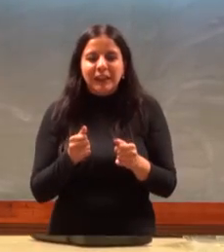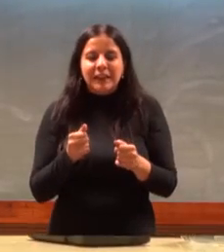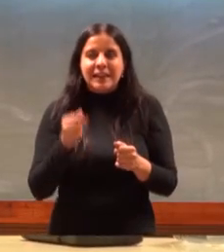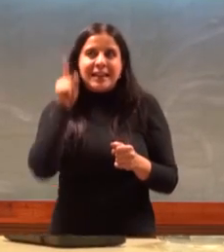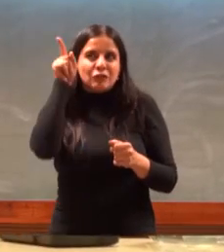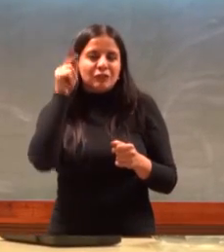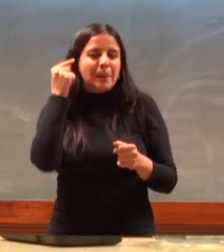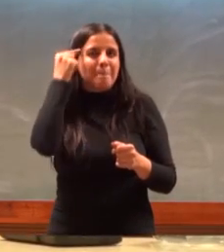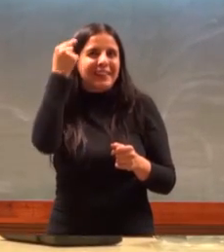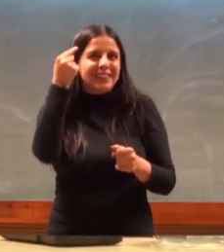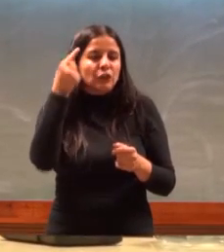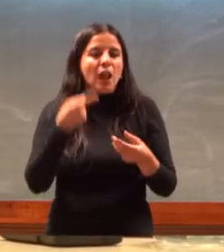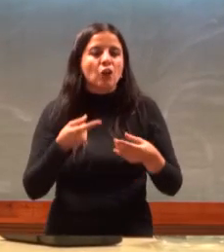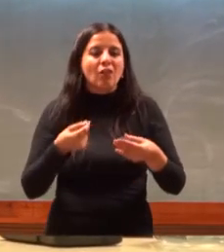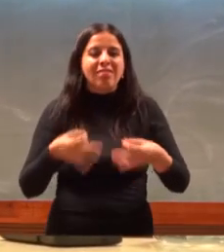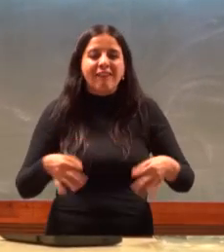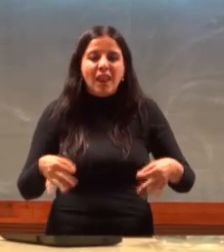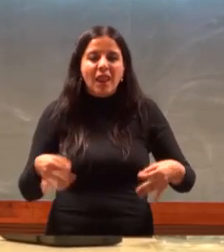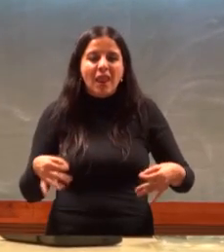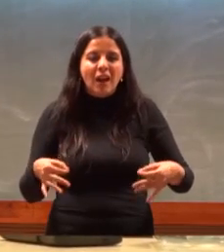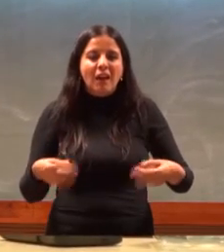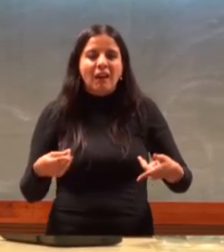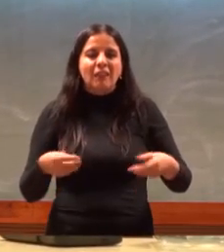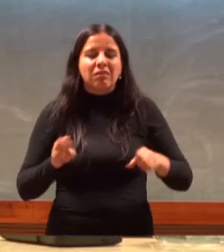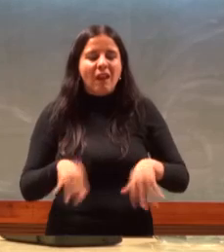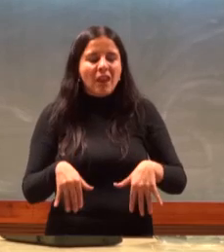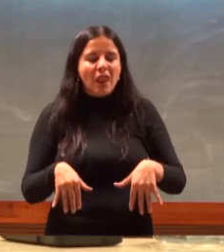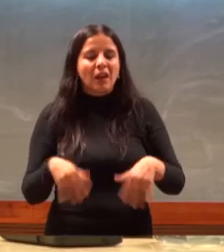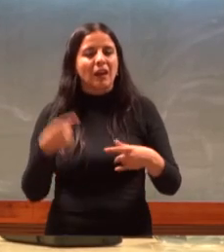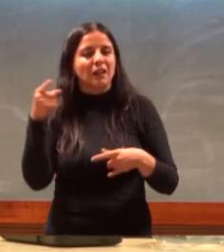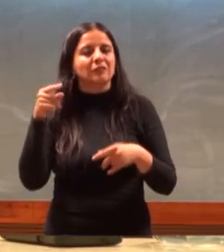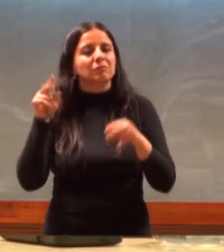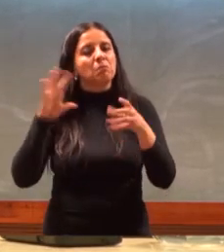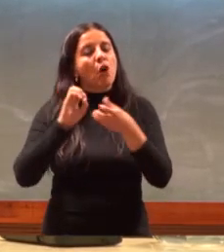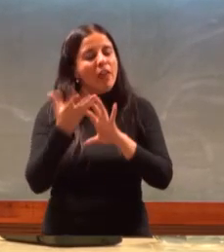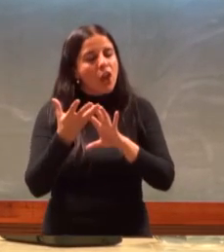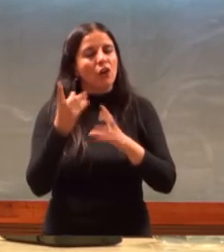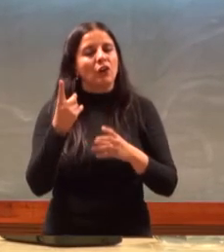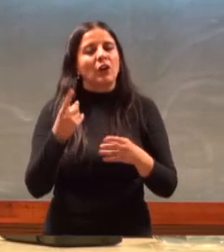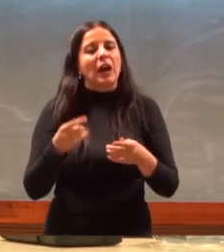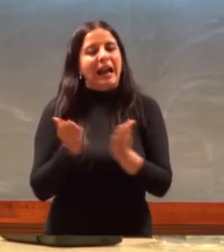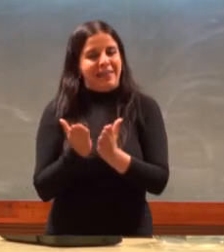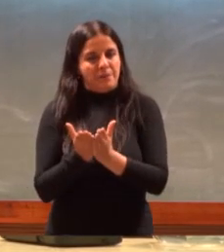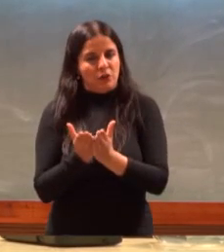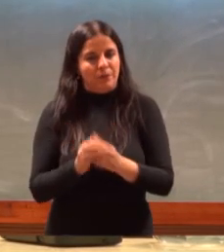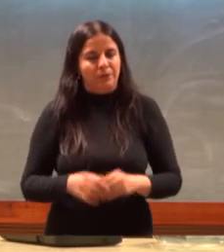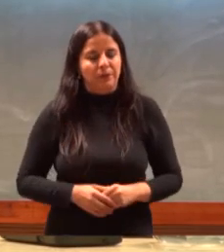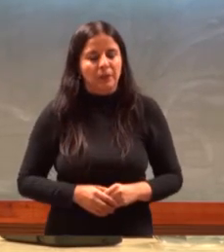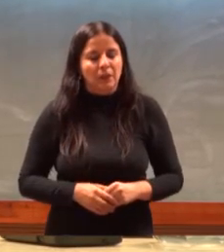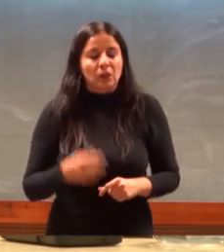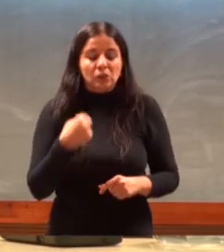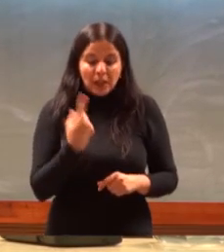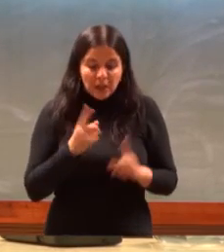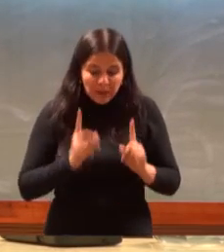académicos Y tenemos elementos para plantear las debilidades académicas de este modelo Pero además me parece que es